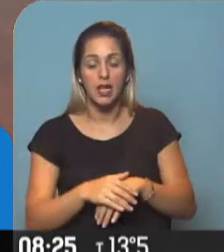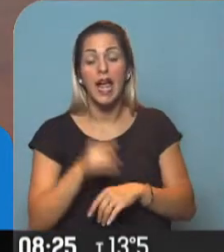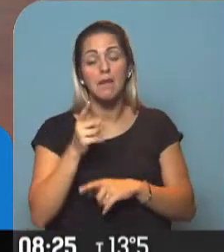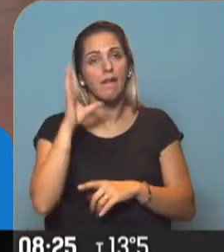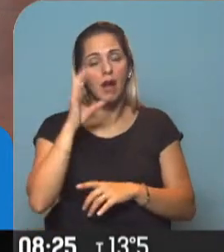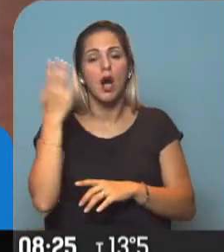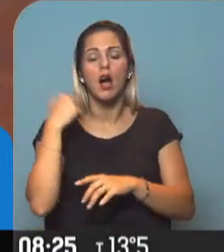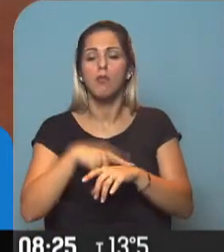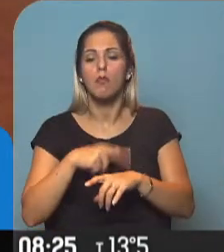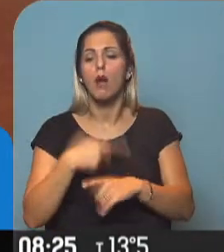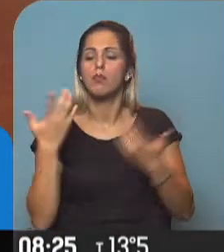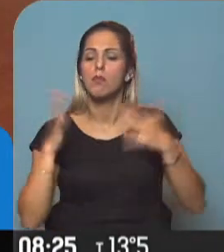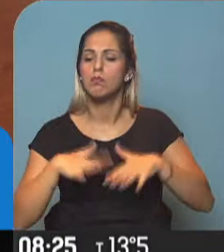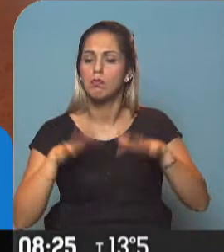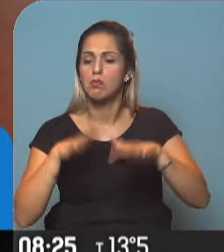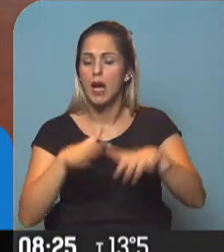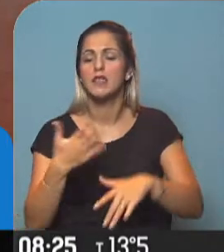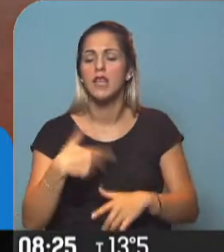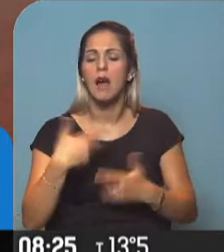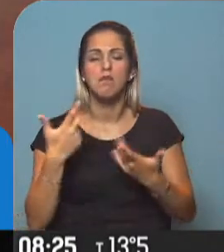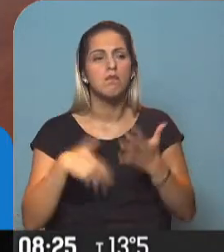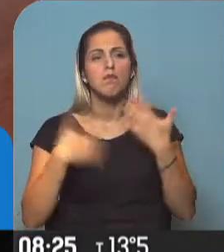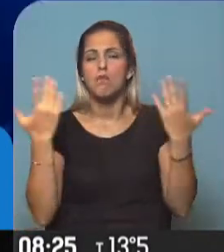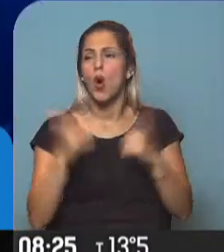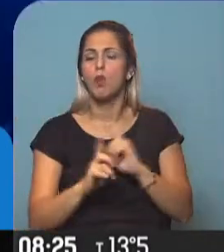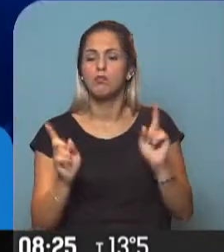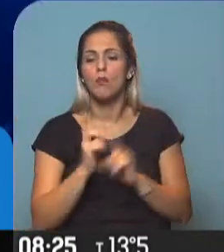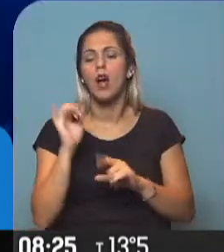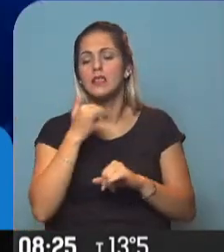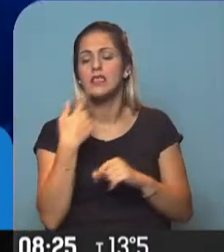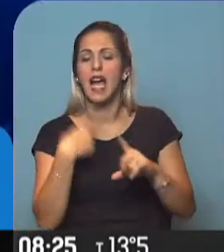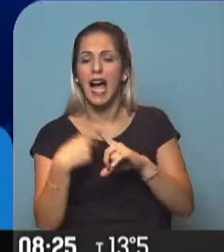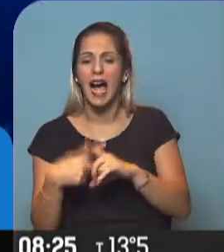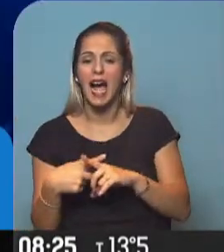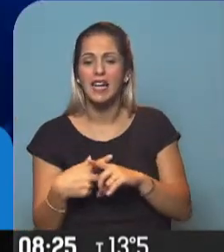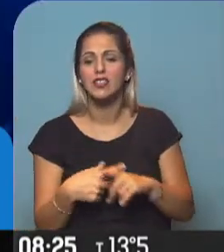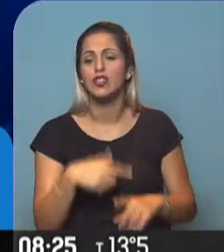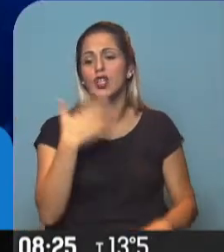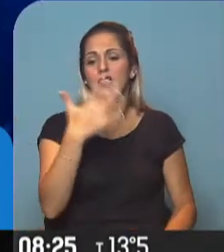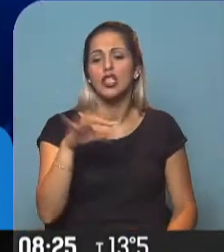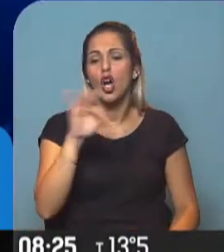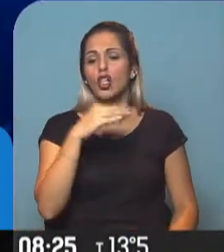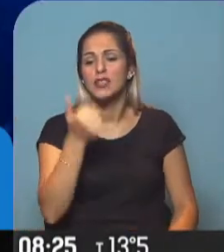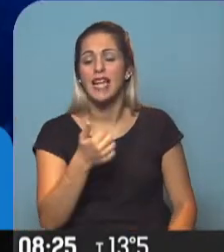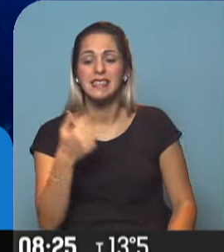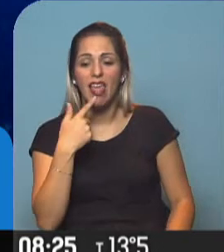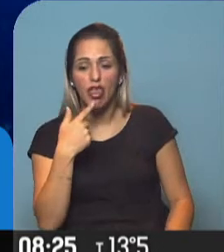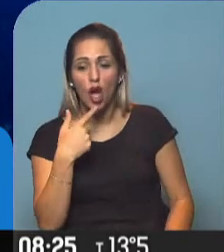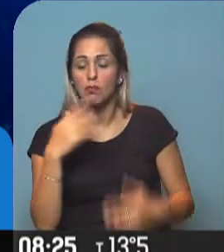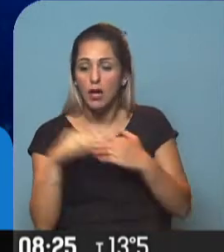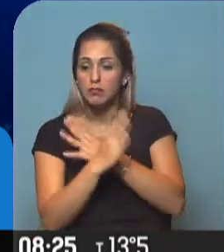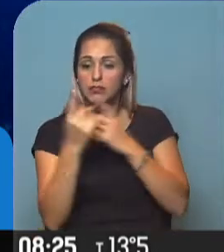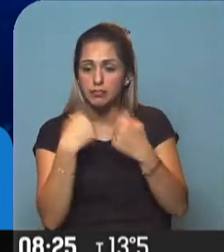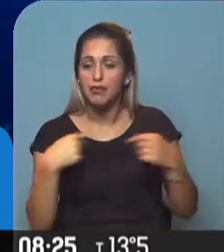momento la marcha era menos importante actos hacían actos en cinco o seis idiomas los actos eran 56 o schalke